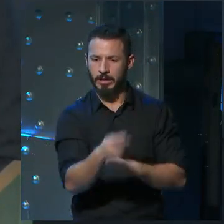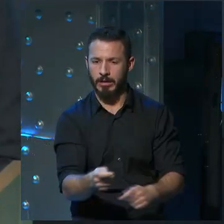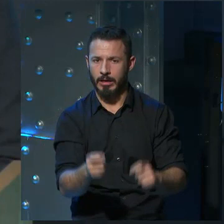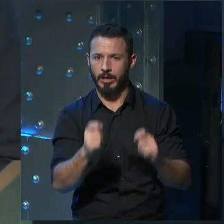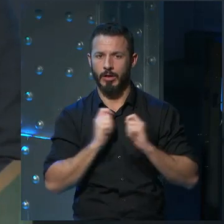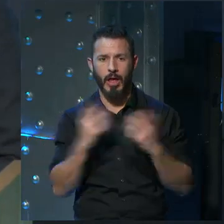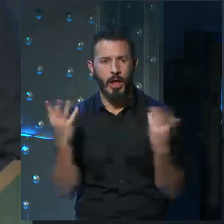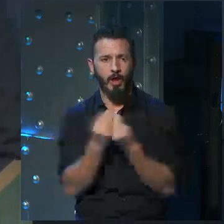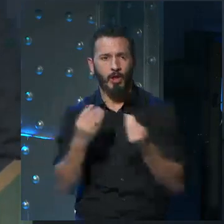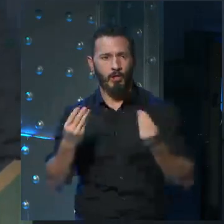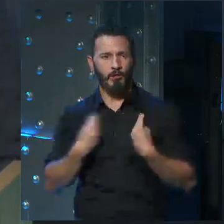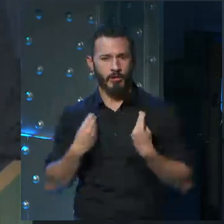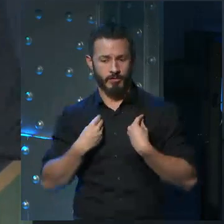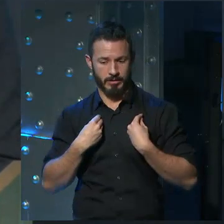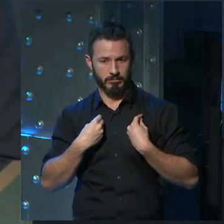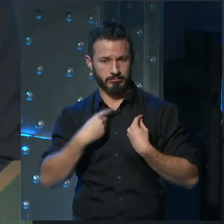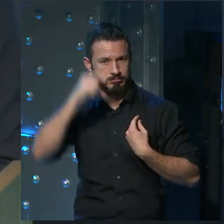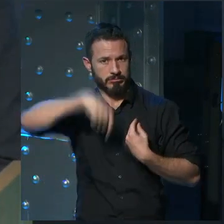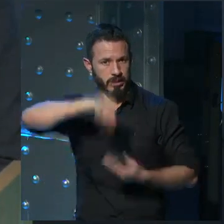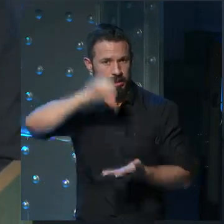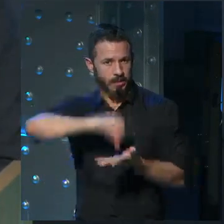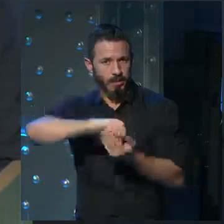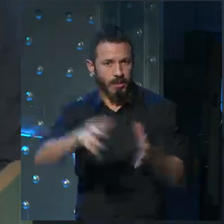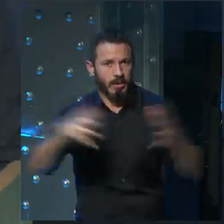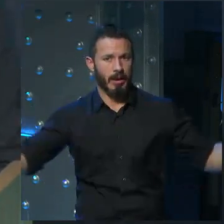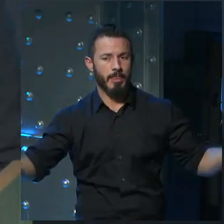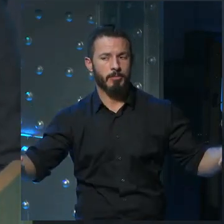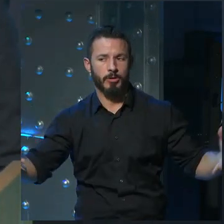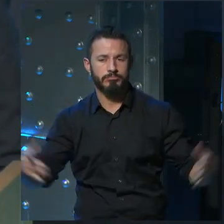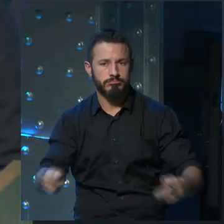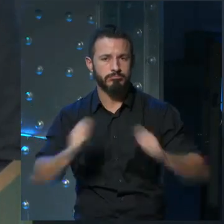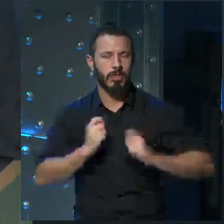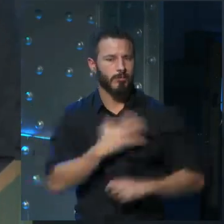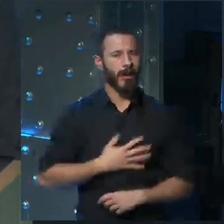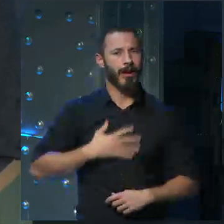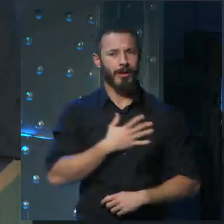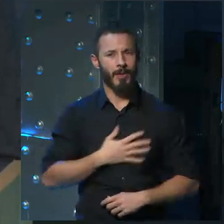convivir entre nosotros y en las grandes ciudades de una manera mucho más amable, más eficaz.